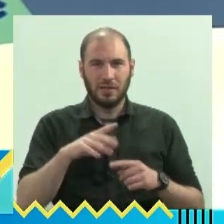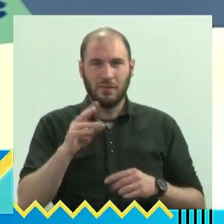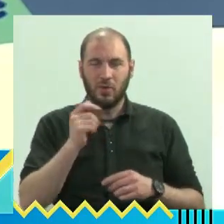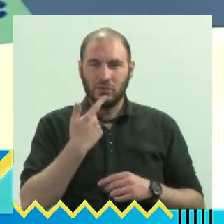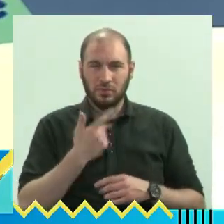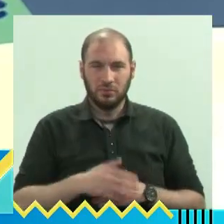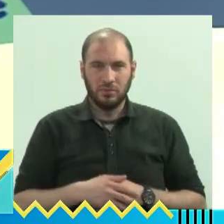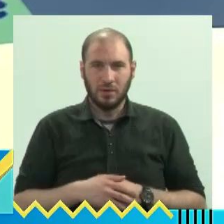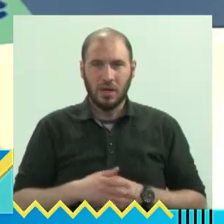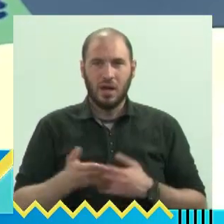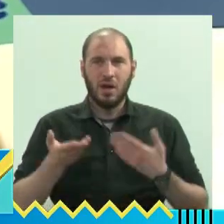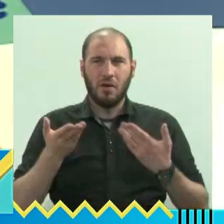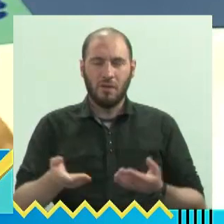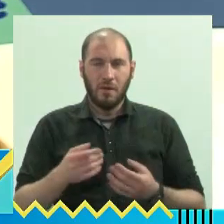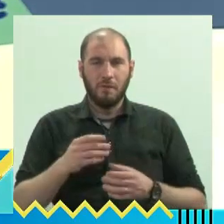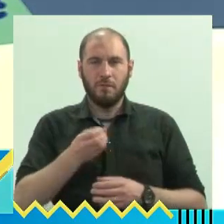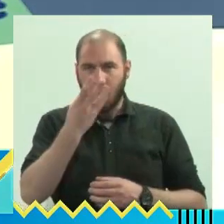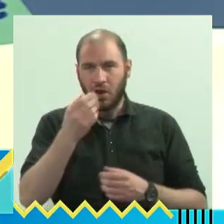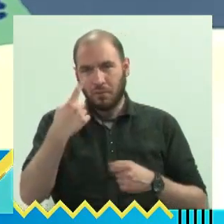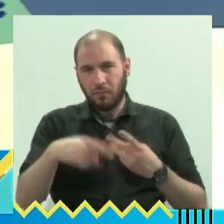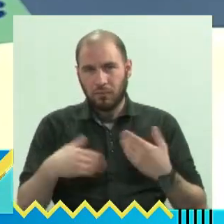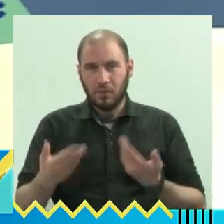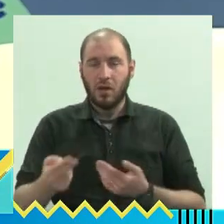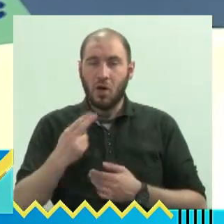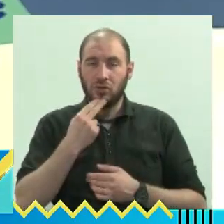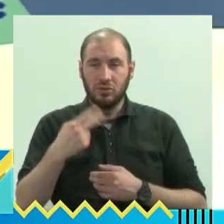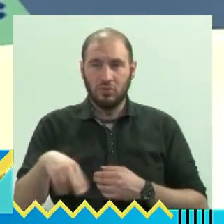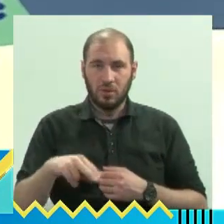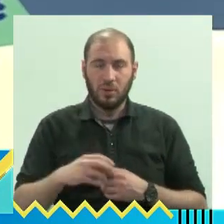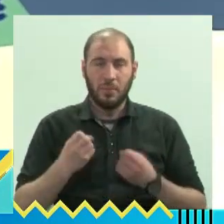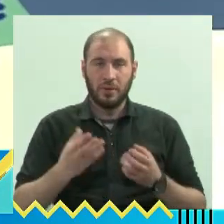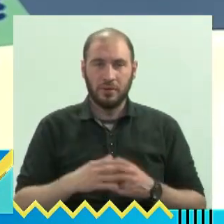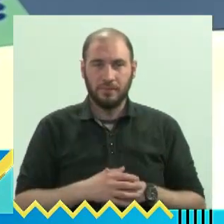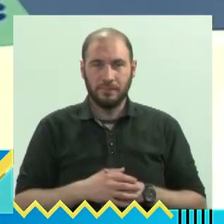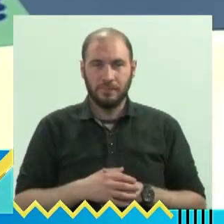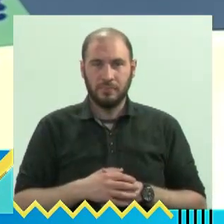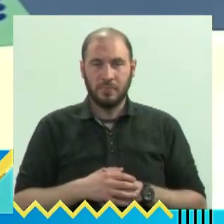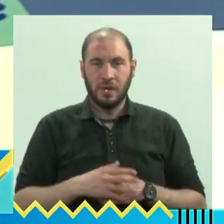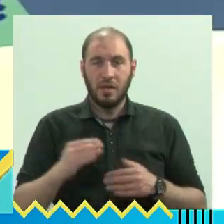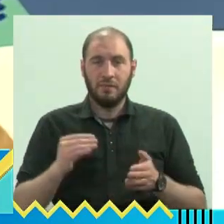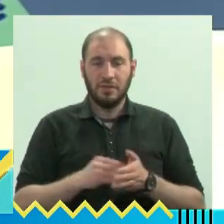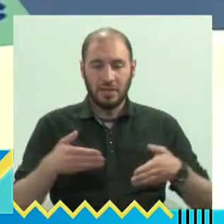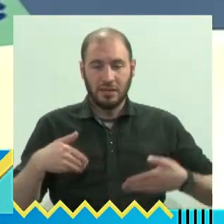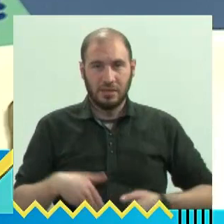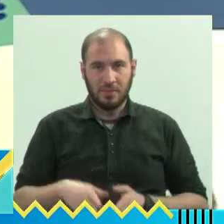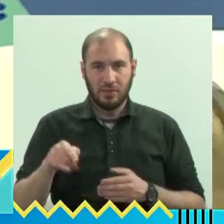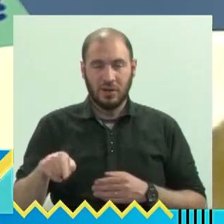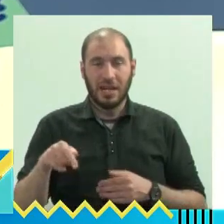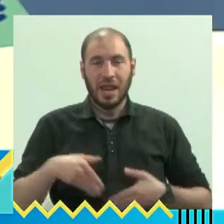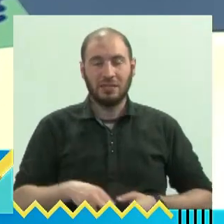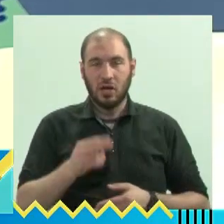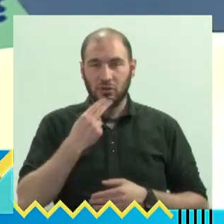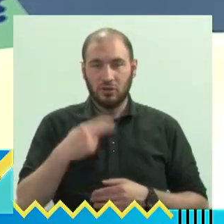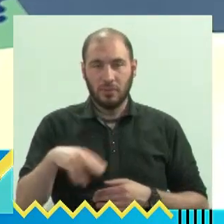son ofrendas, flores y demás. Y el 11 de noviembre porque es la fecha de nacimiento, ¿no? Él nace el 11 de